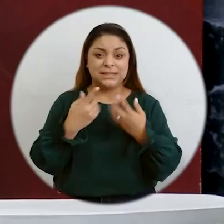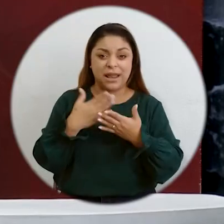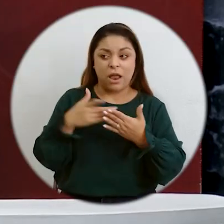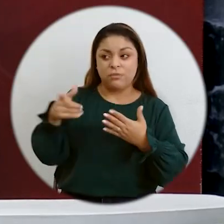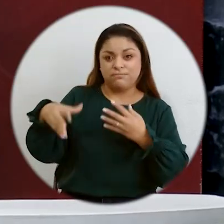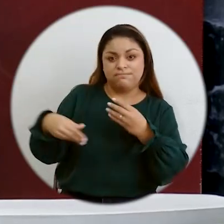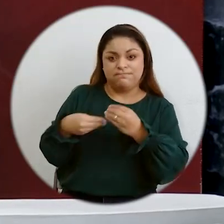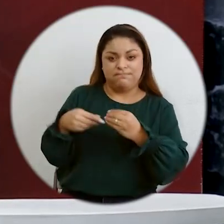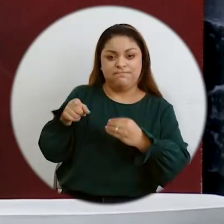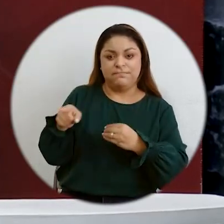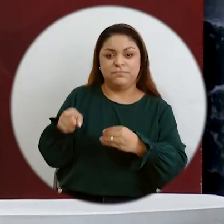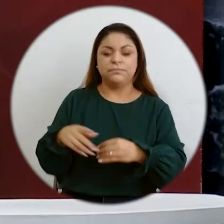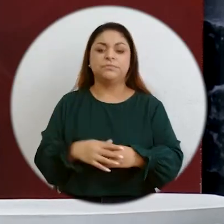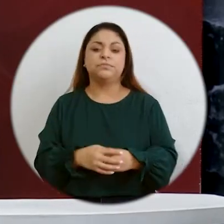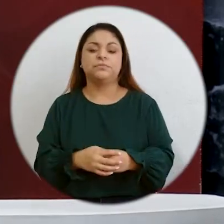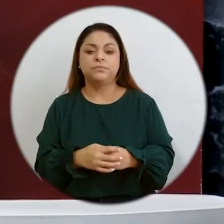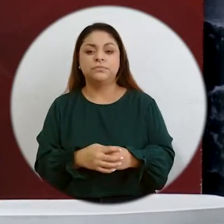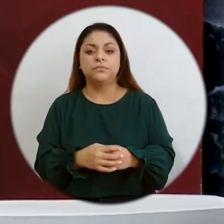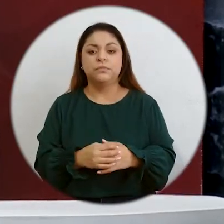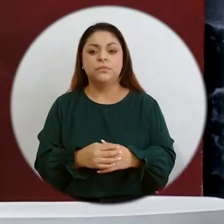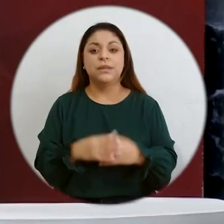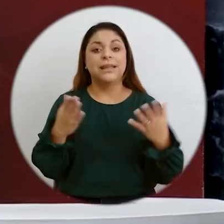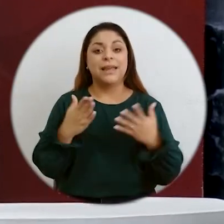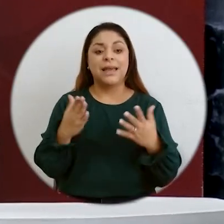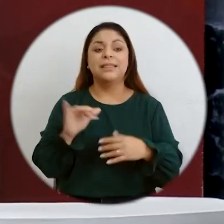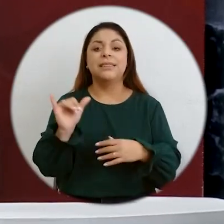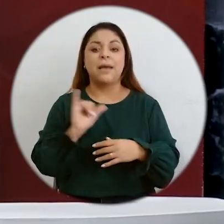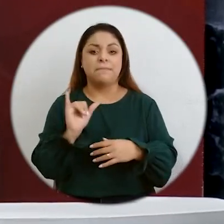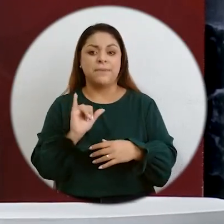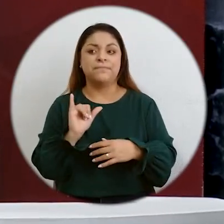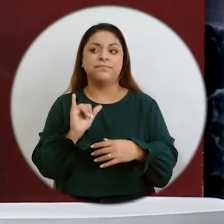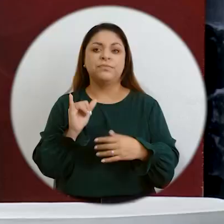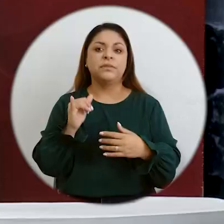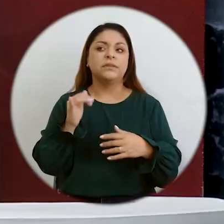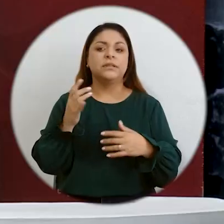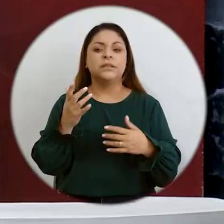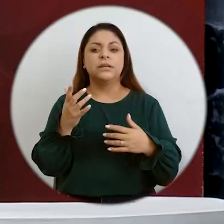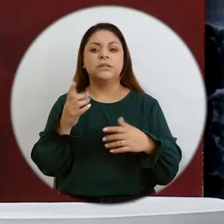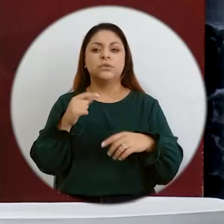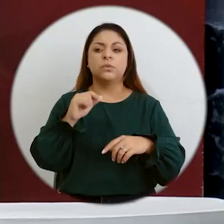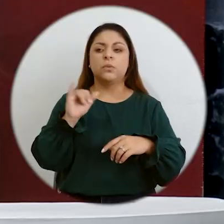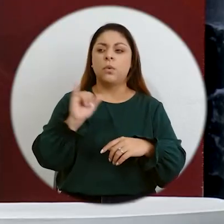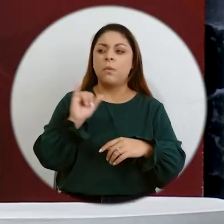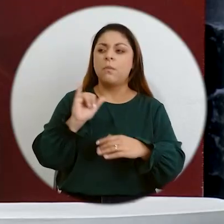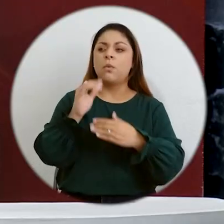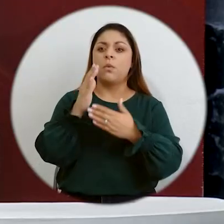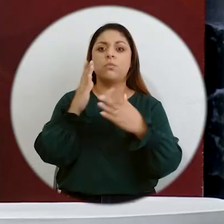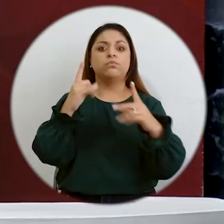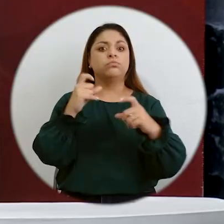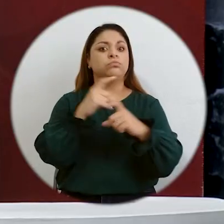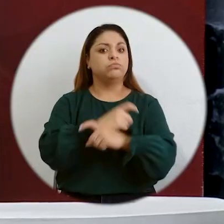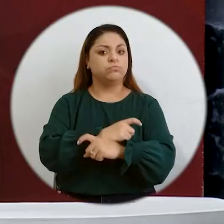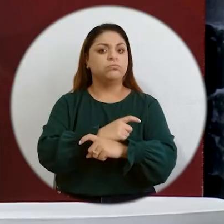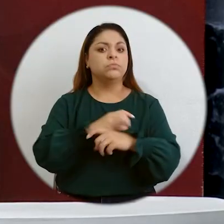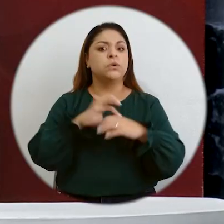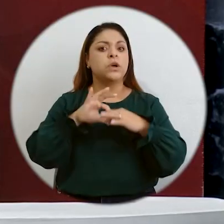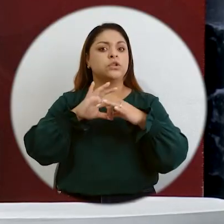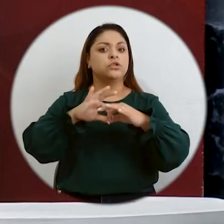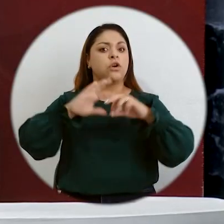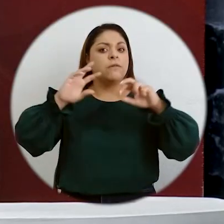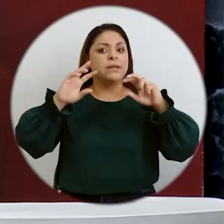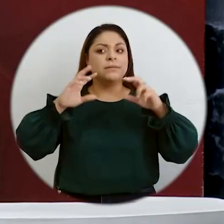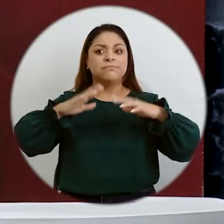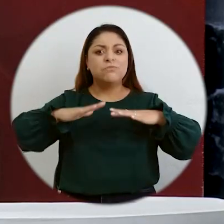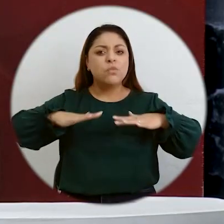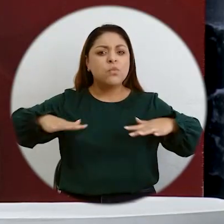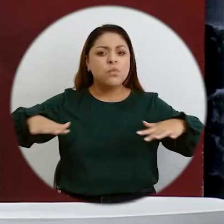decía María Fernanda, que también es que es una cuestión más compleja por las dimensiones que